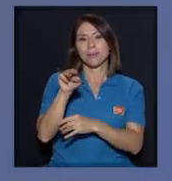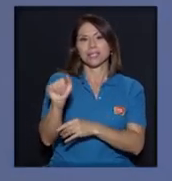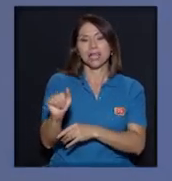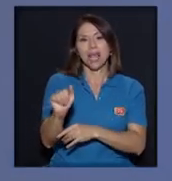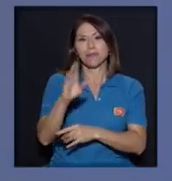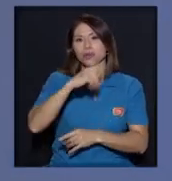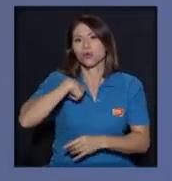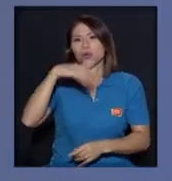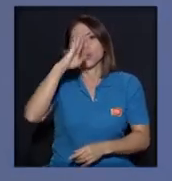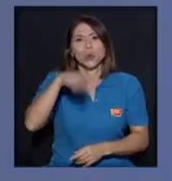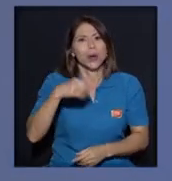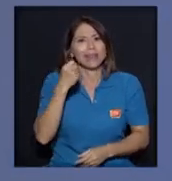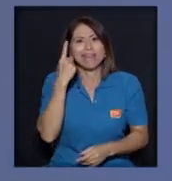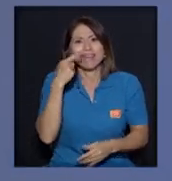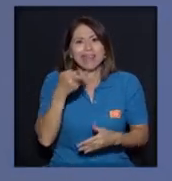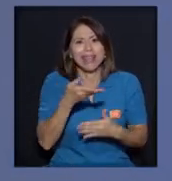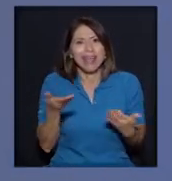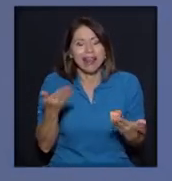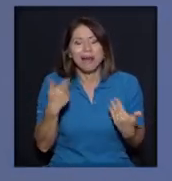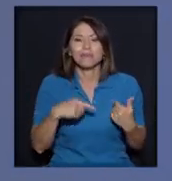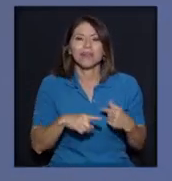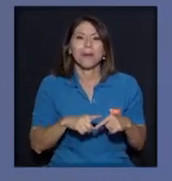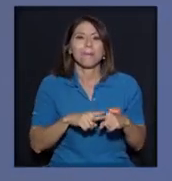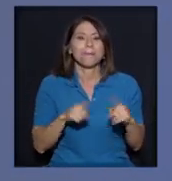iba la cosa,